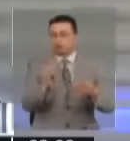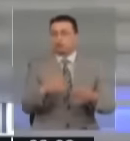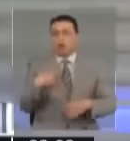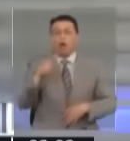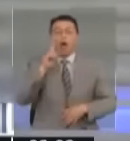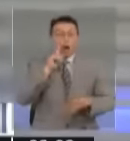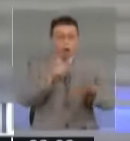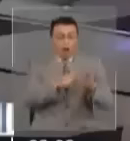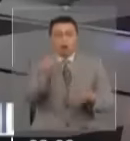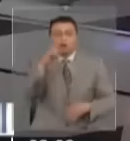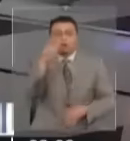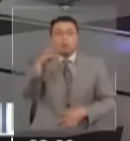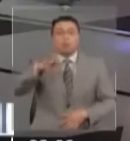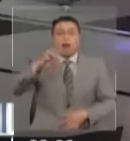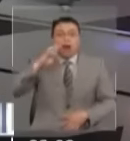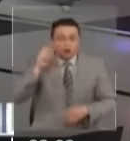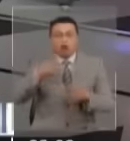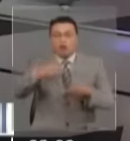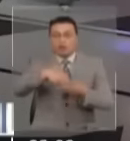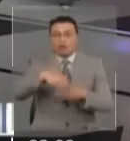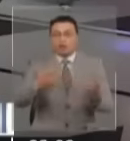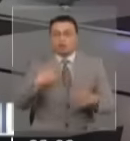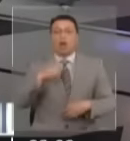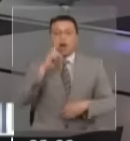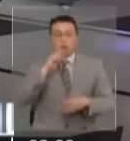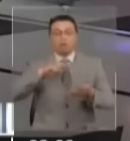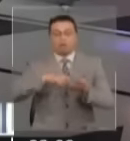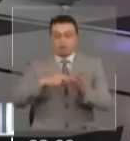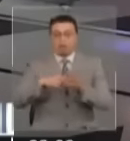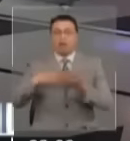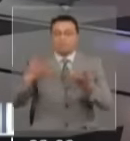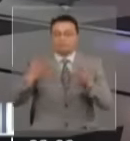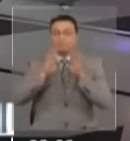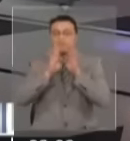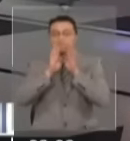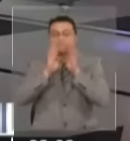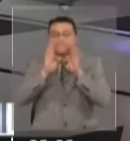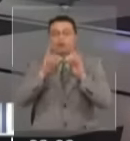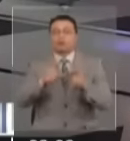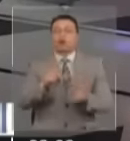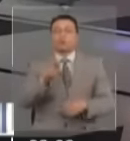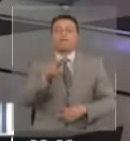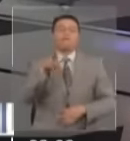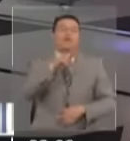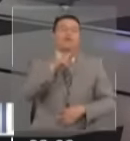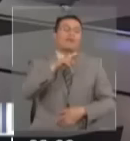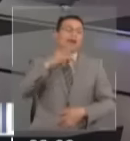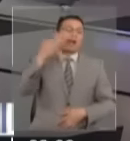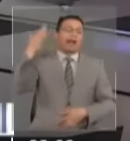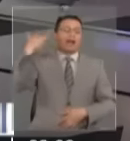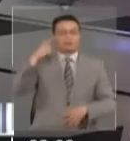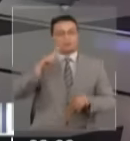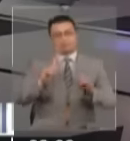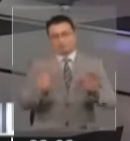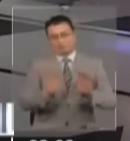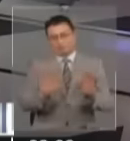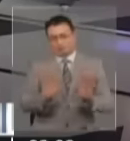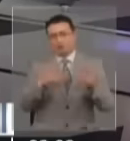sumarios. Quedó acá que hay problemas de probidad y no volvamos, digamos, al pasado. Ya tenemos, digamos,